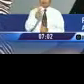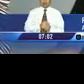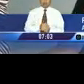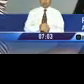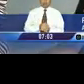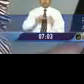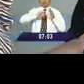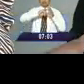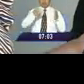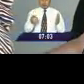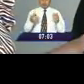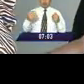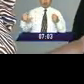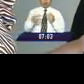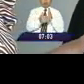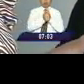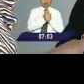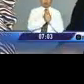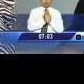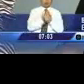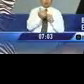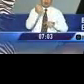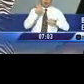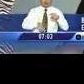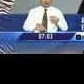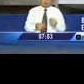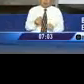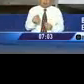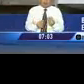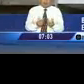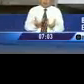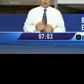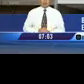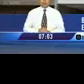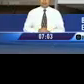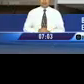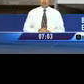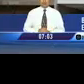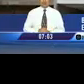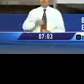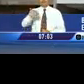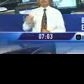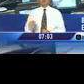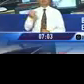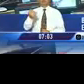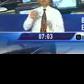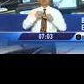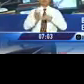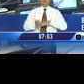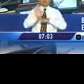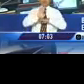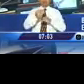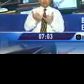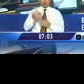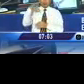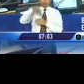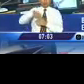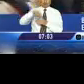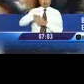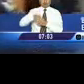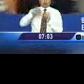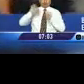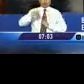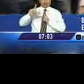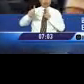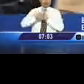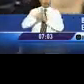tienen, tampoco tienen los elementos ni escuelas de capacitación. Finalmente, este jueves del Pleno de la Asamblea Nacional decidirá sobre la